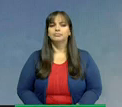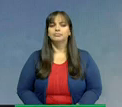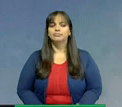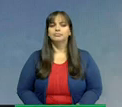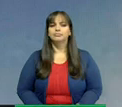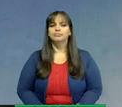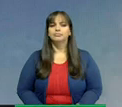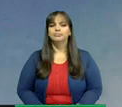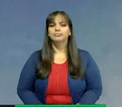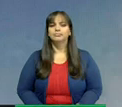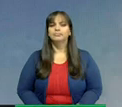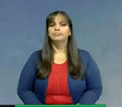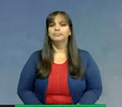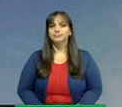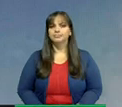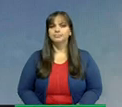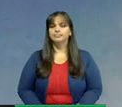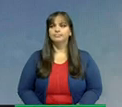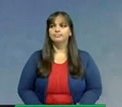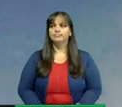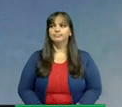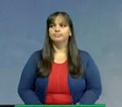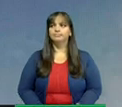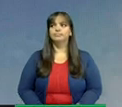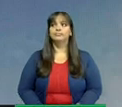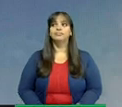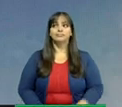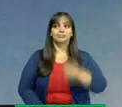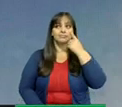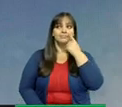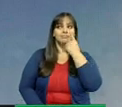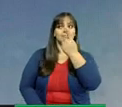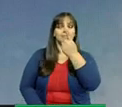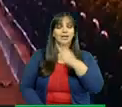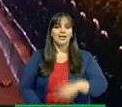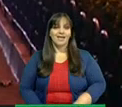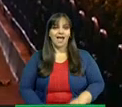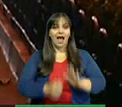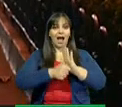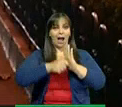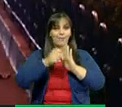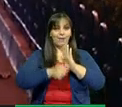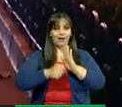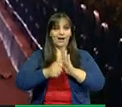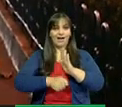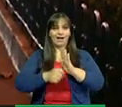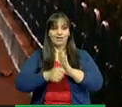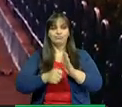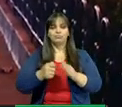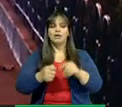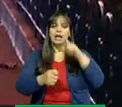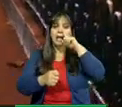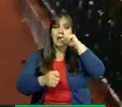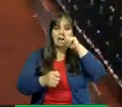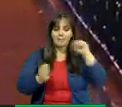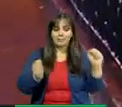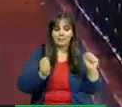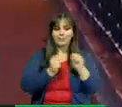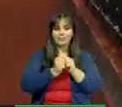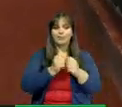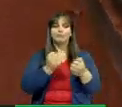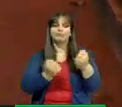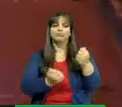Los 2 supuestos autores materiales del ataque contra el abogado Llerena fueron capturados aproximadamente a